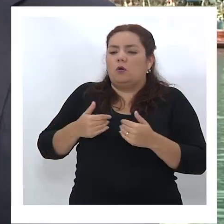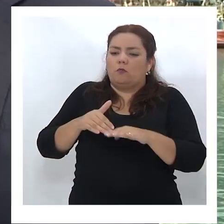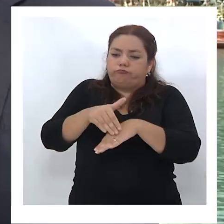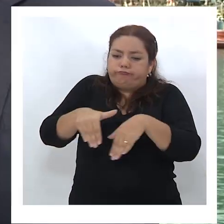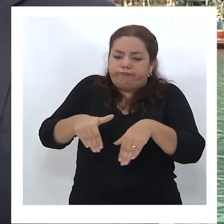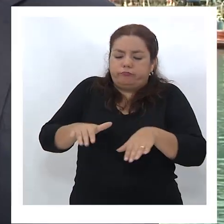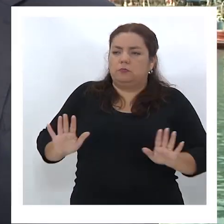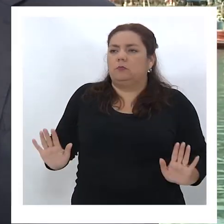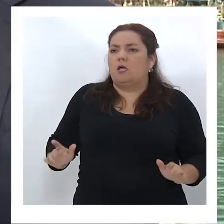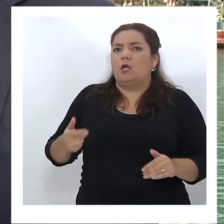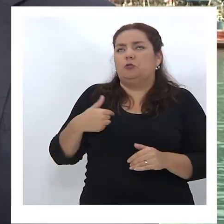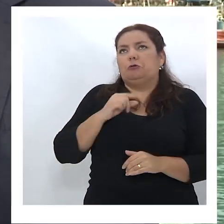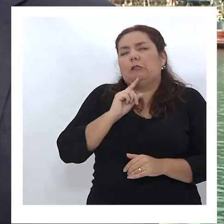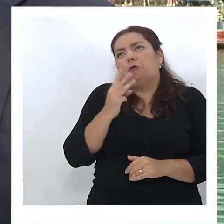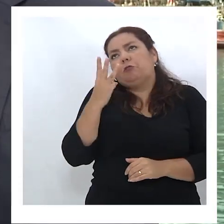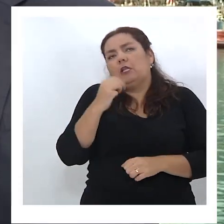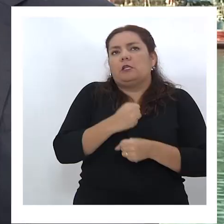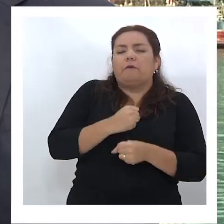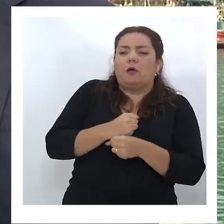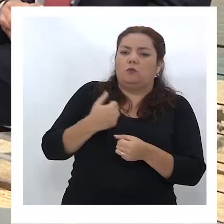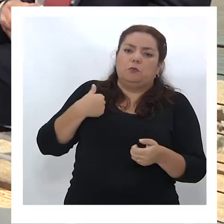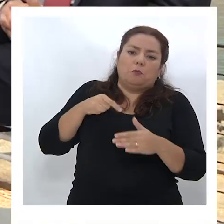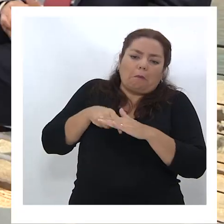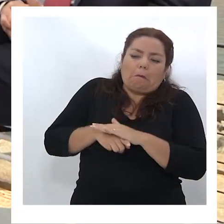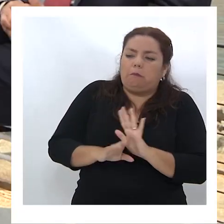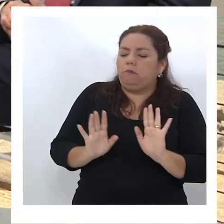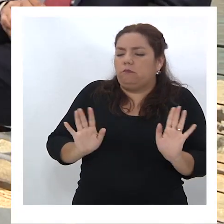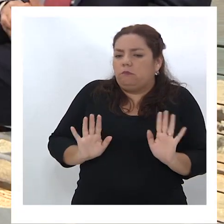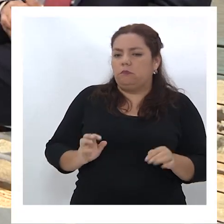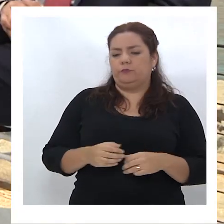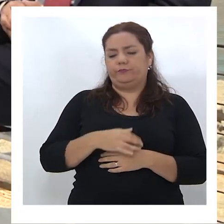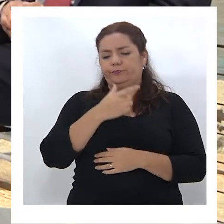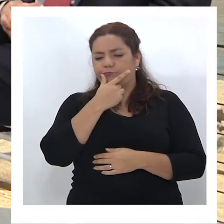tengo 3 trabajadores, qué sé yo no emito, ¿cierto?